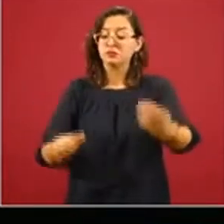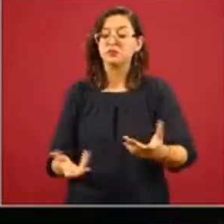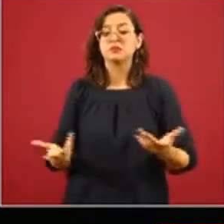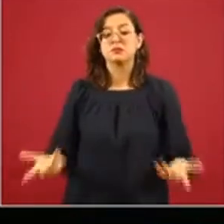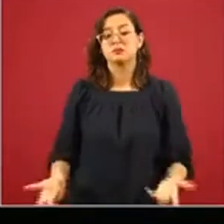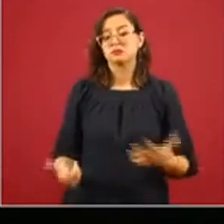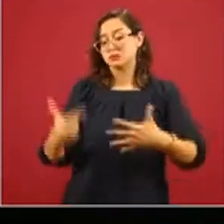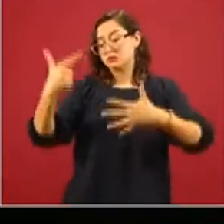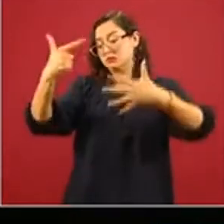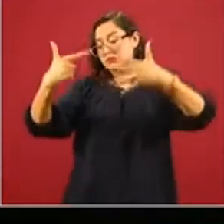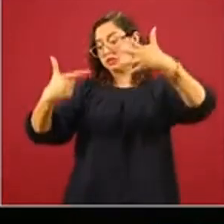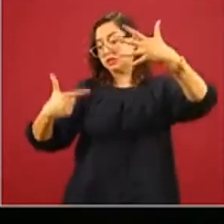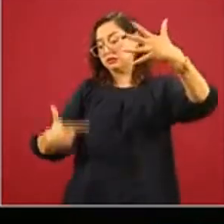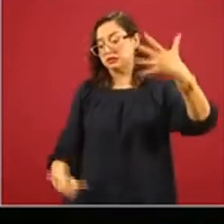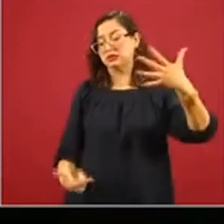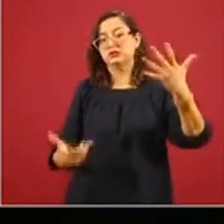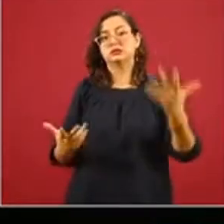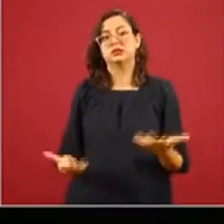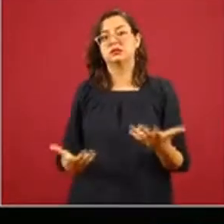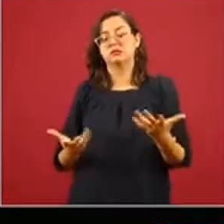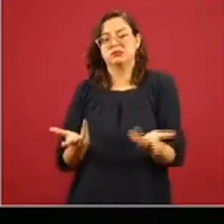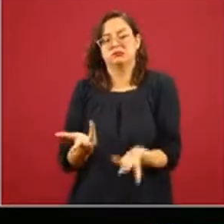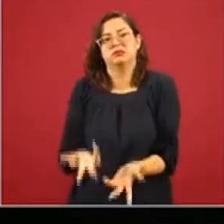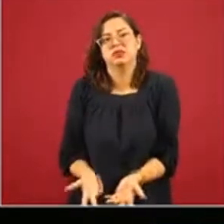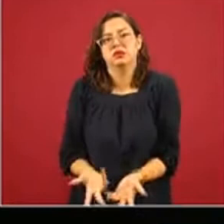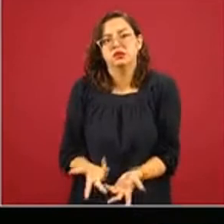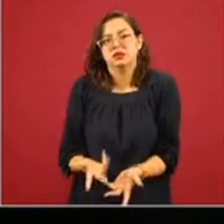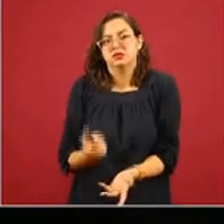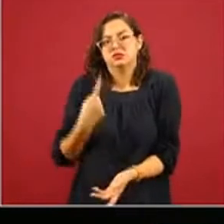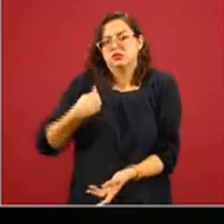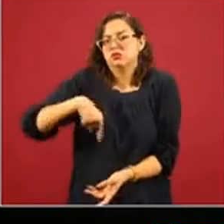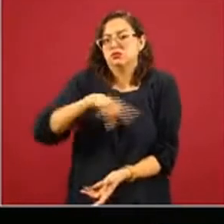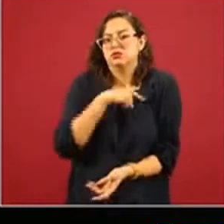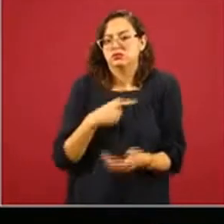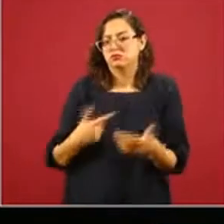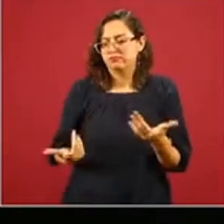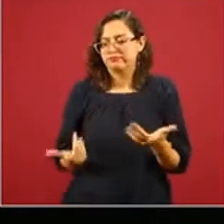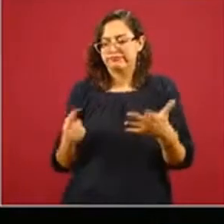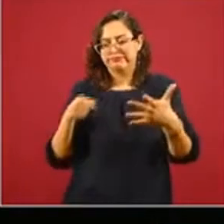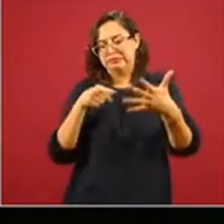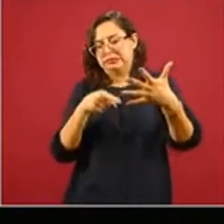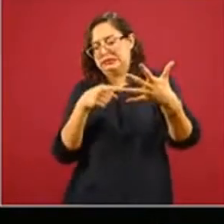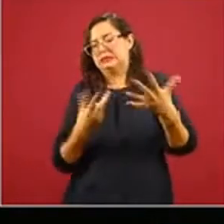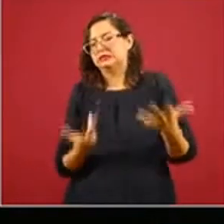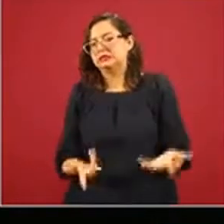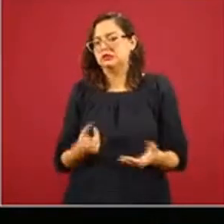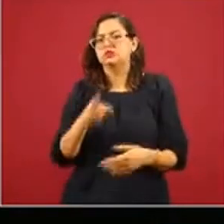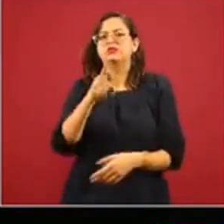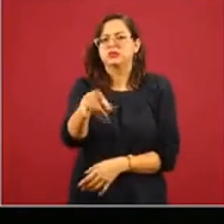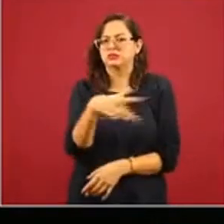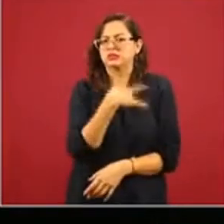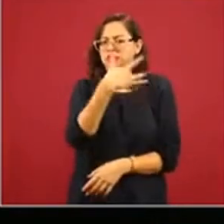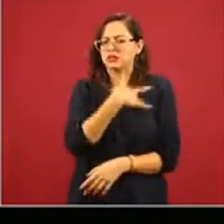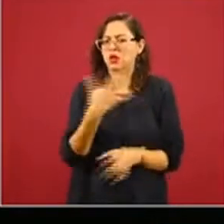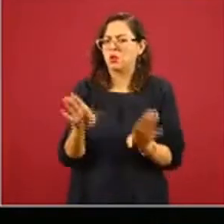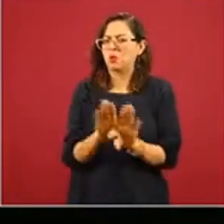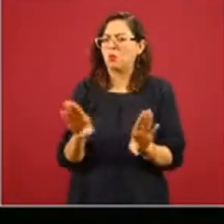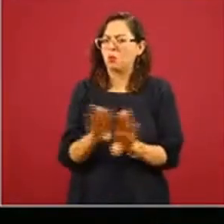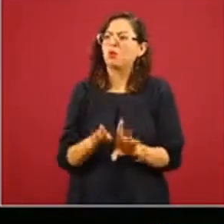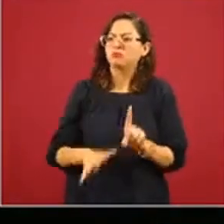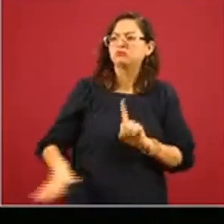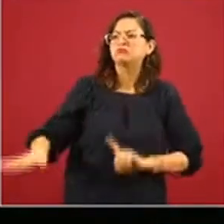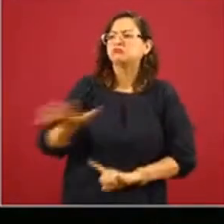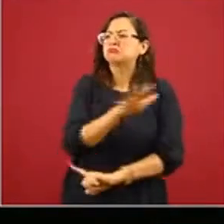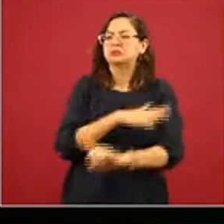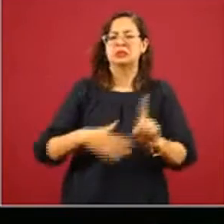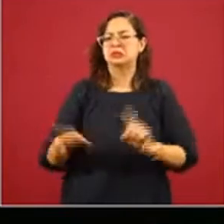creo que quisiéramos ser los últimos. Esto para usted, pues literal, ¿qué le dice? Que como sociedad, pues como que